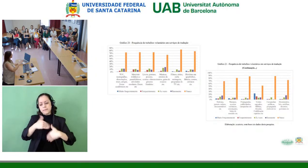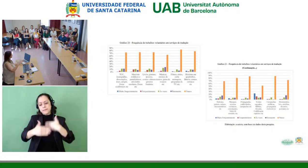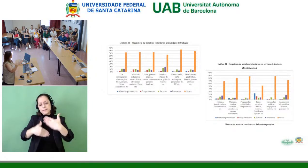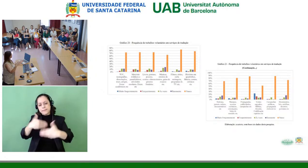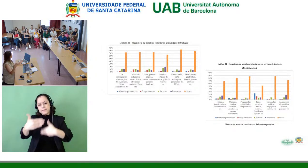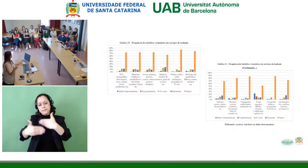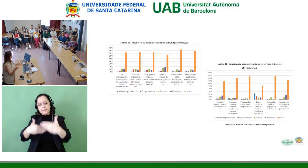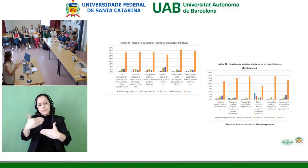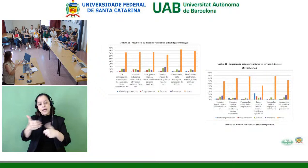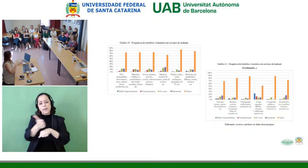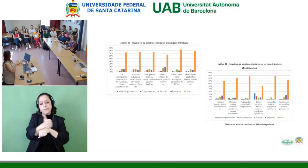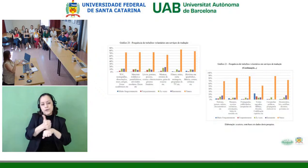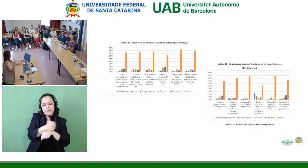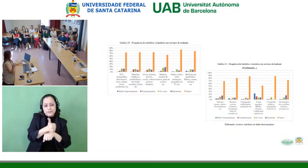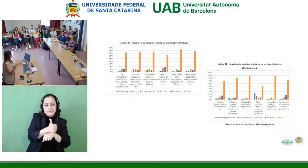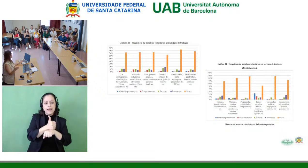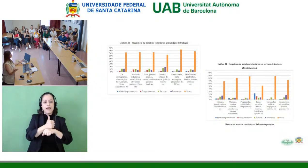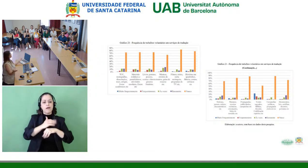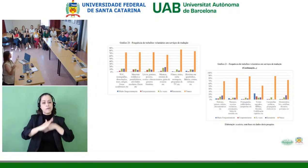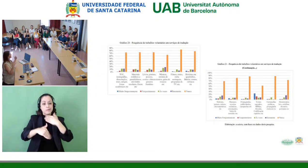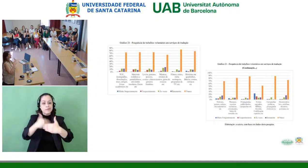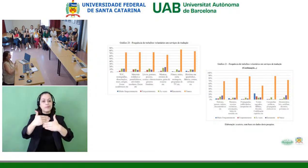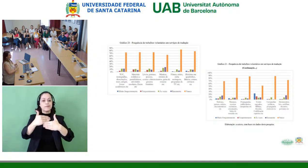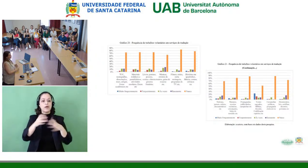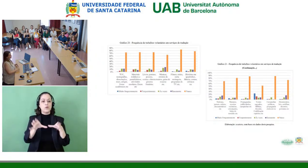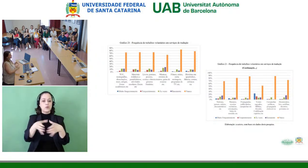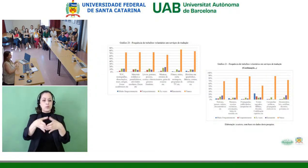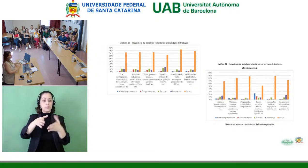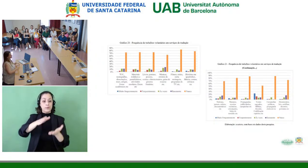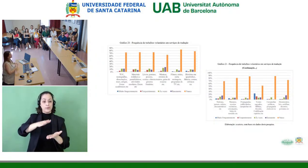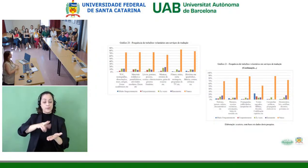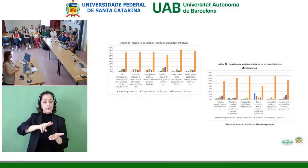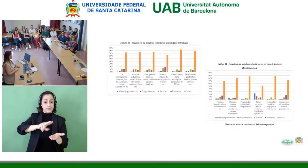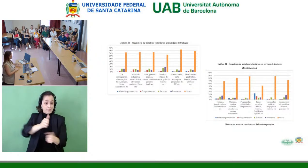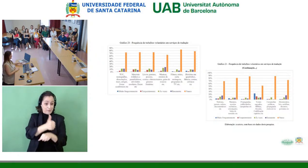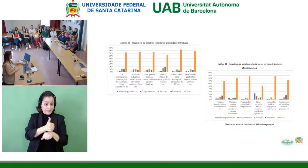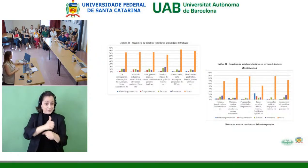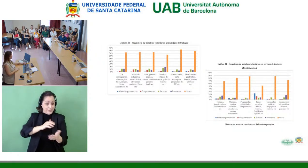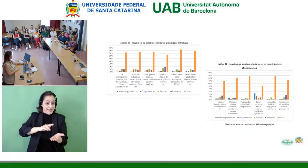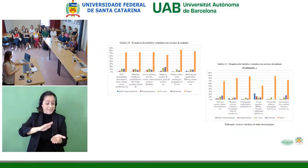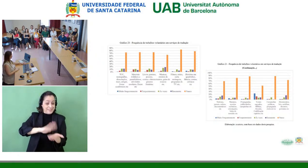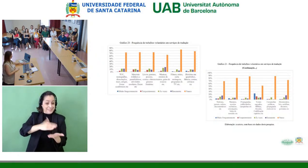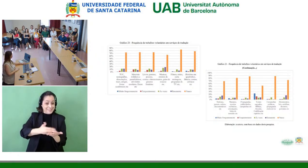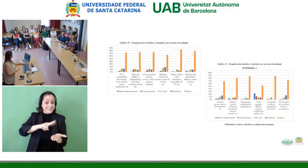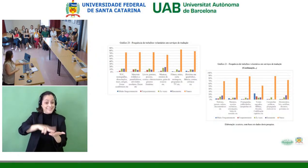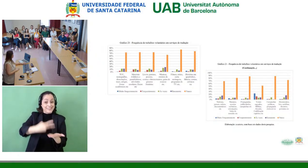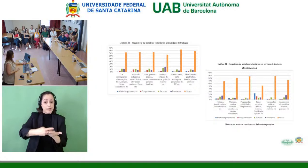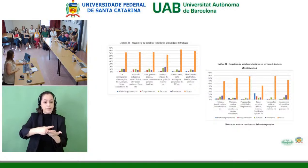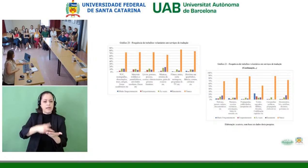se profesionalizando la categoría, va disminuyendo el trabajo voluntariado.